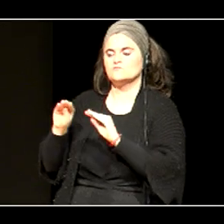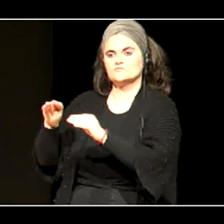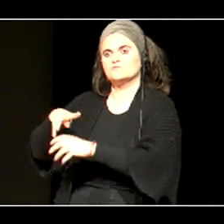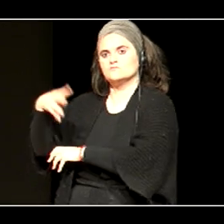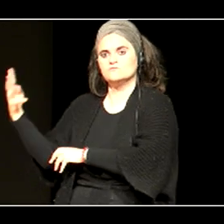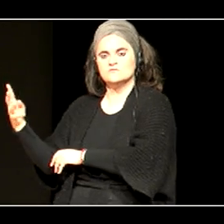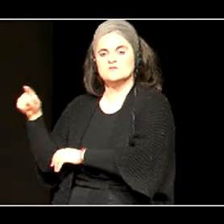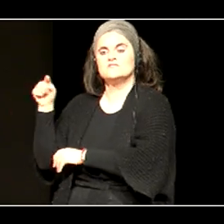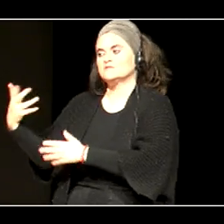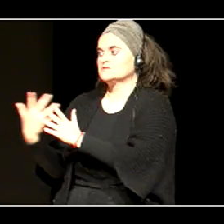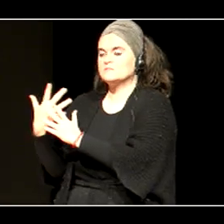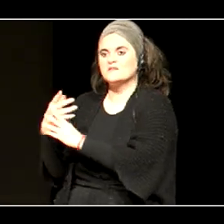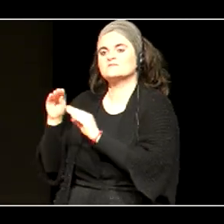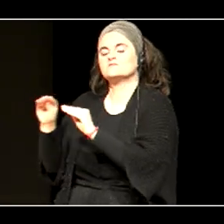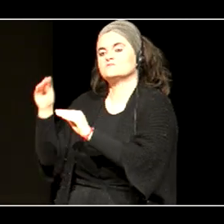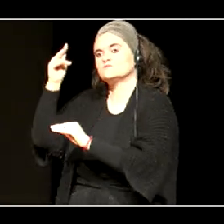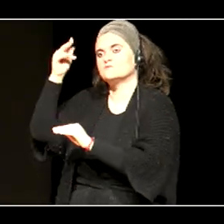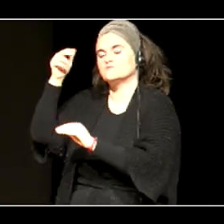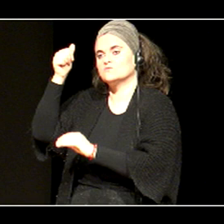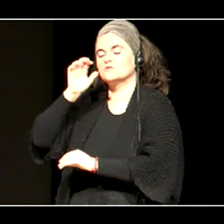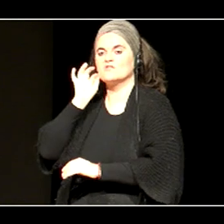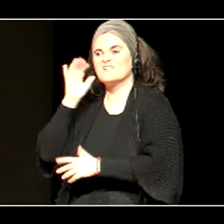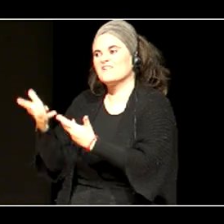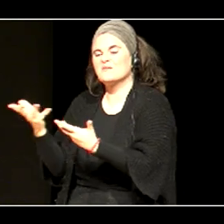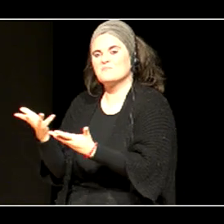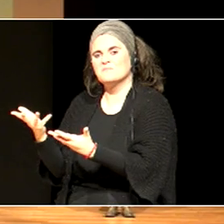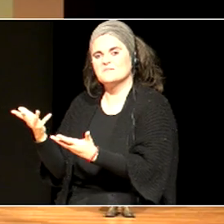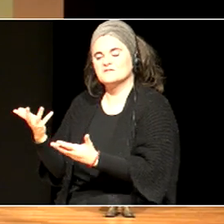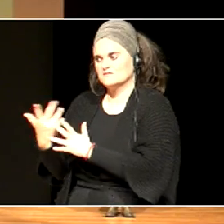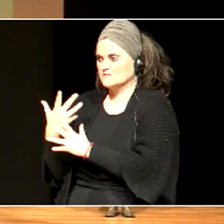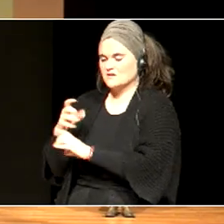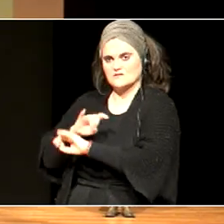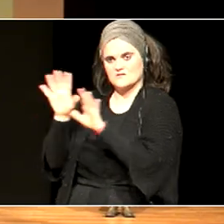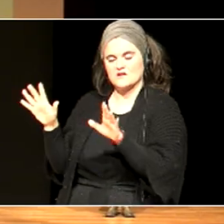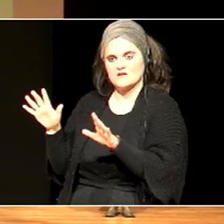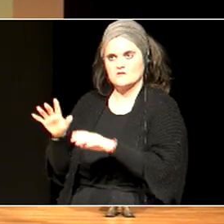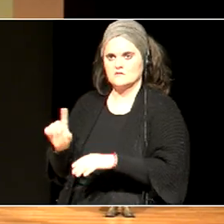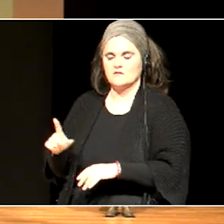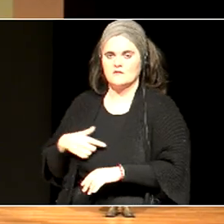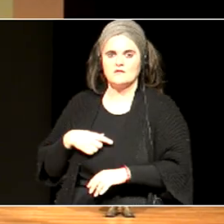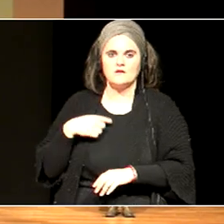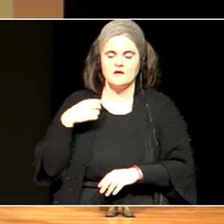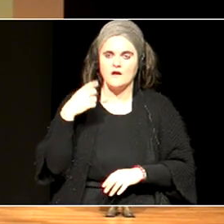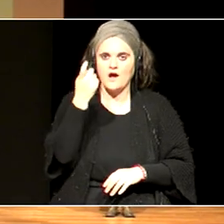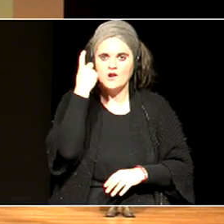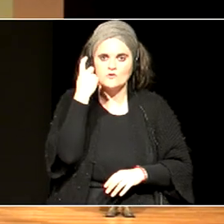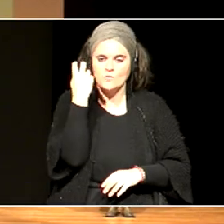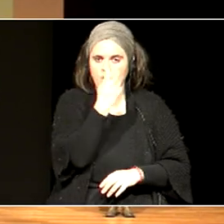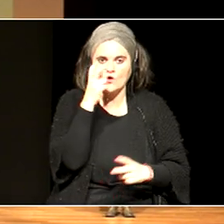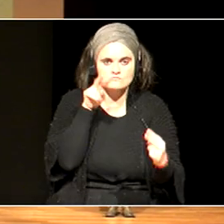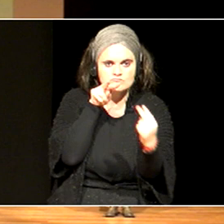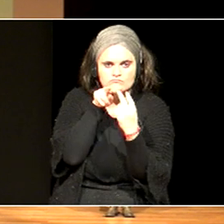a ese niño a esa niña miramos a los ojos al alumnado es otro indicador para mí es el mayor de la